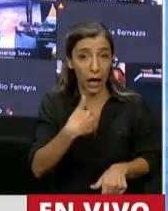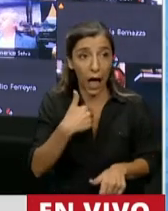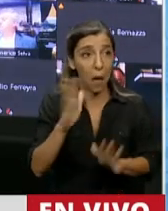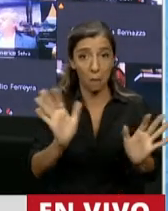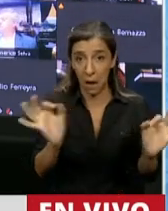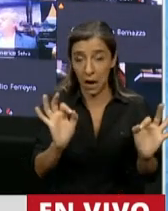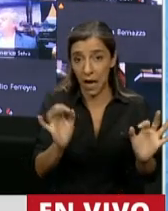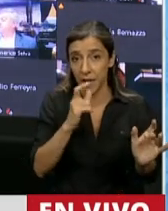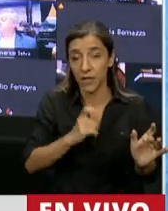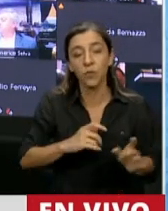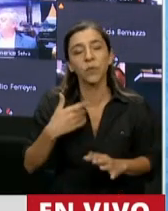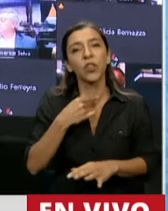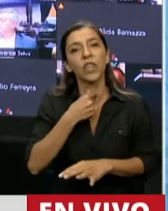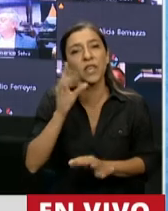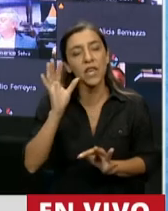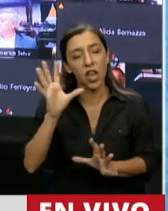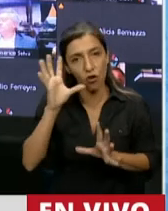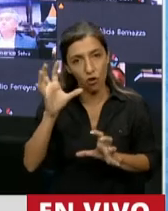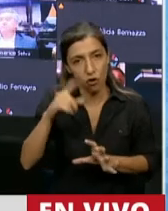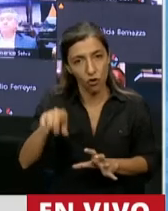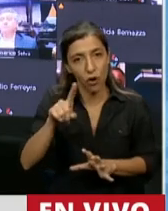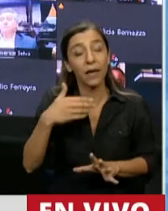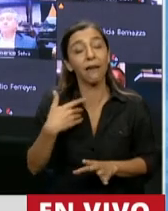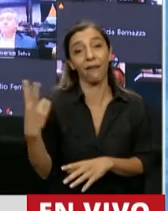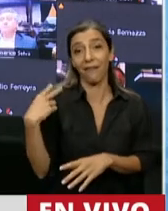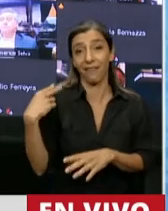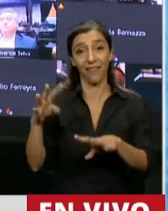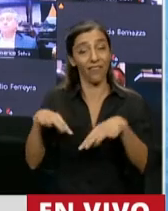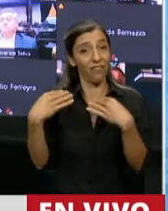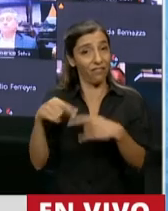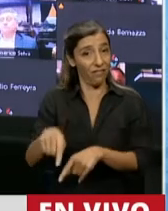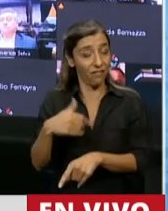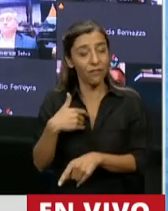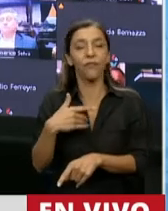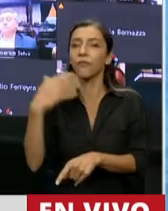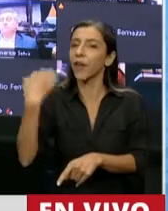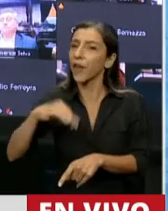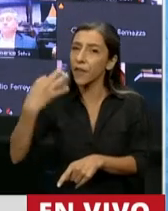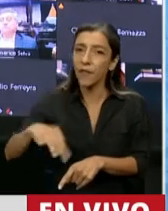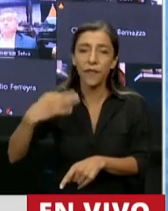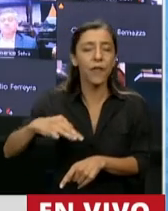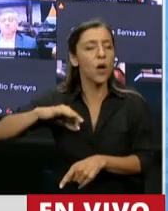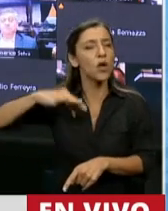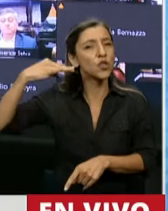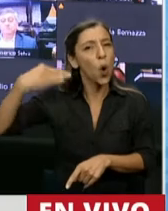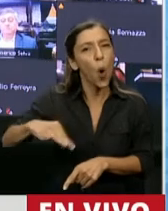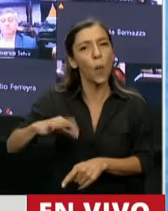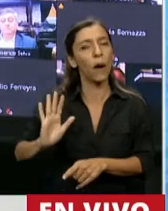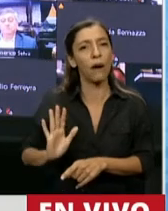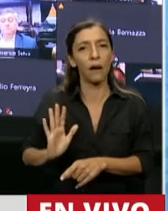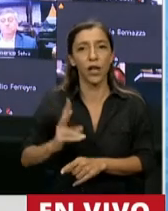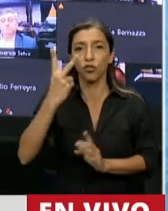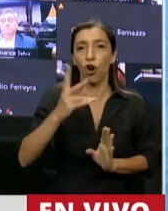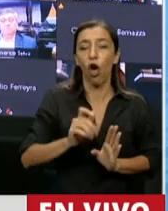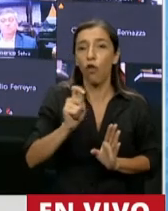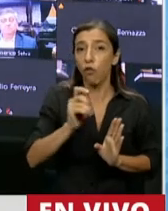de las repreguntas, pero quiero recordar que el jefe de gabinete tiene la obligación de venir cada